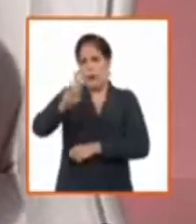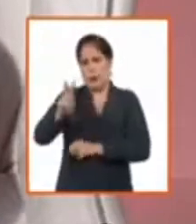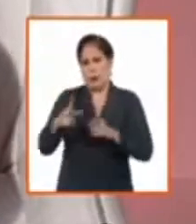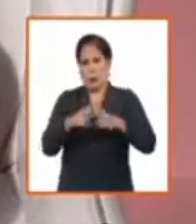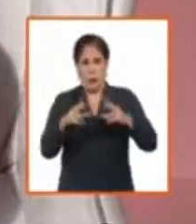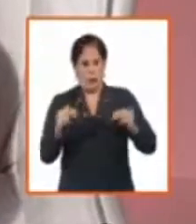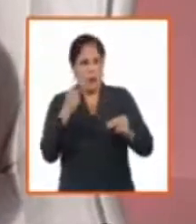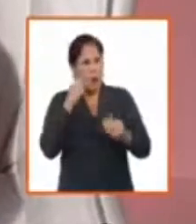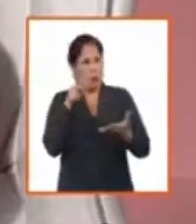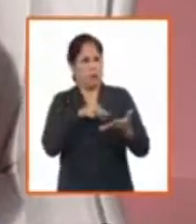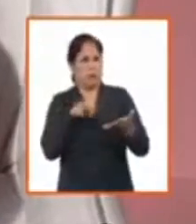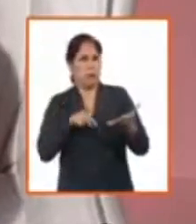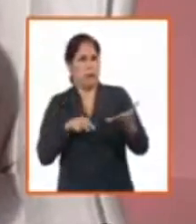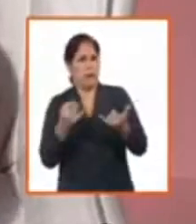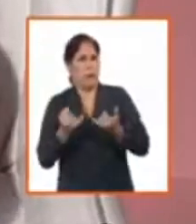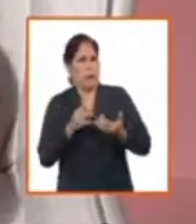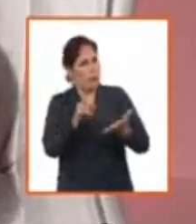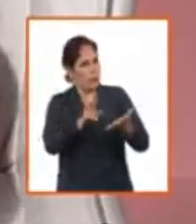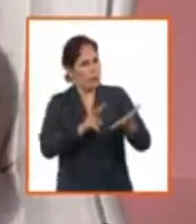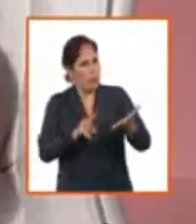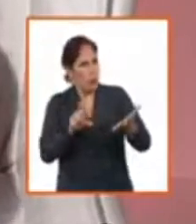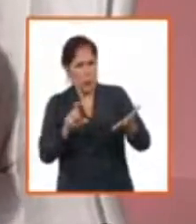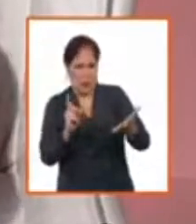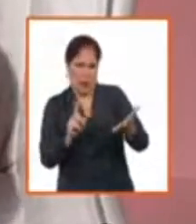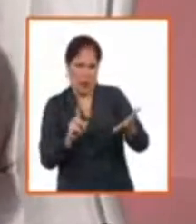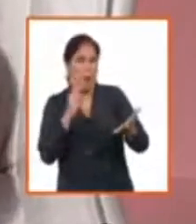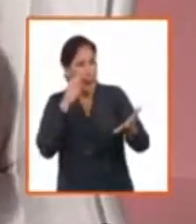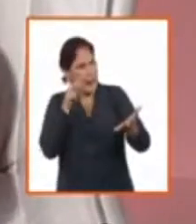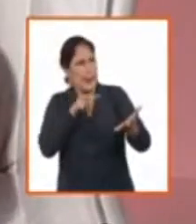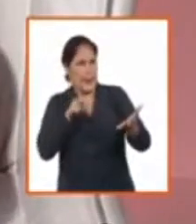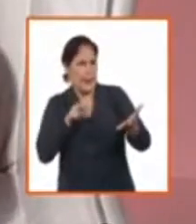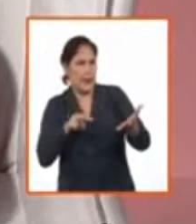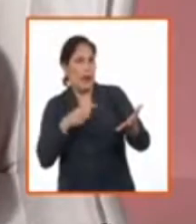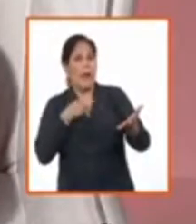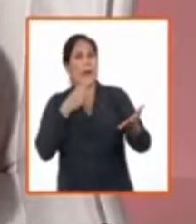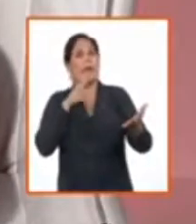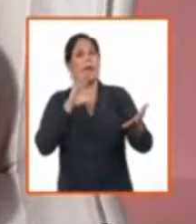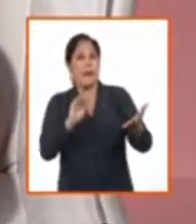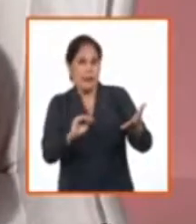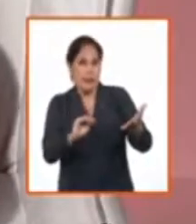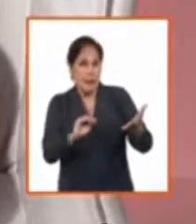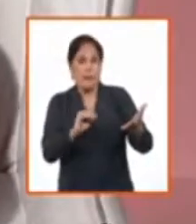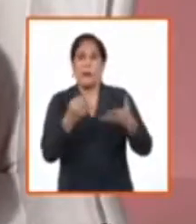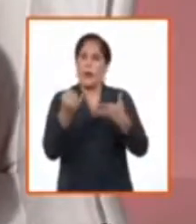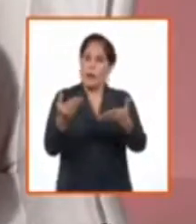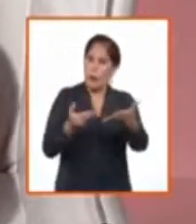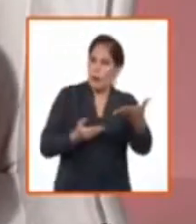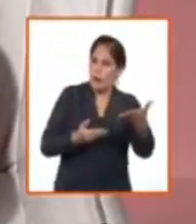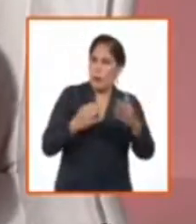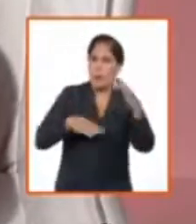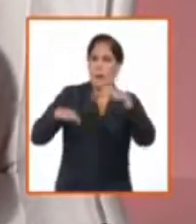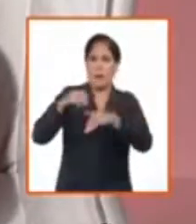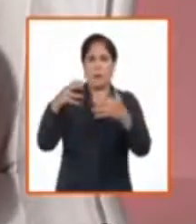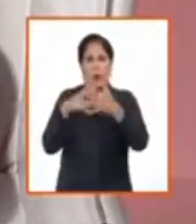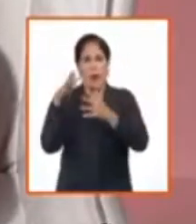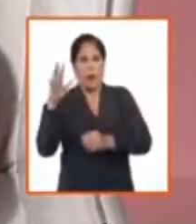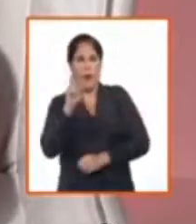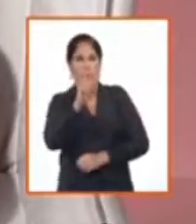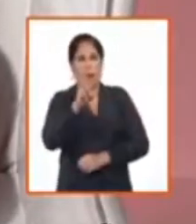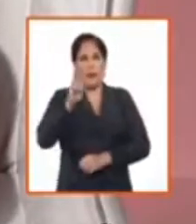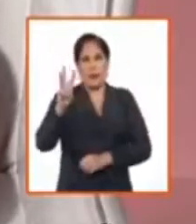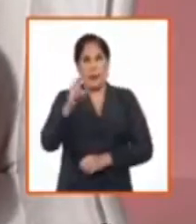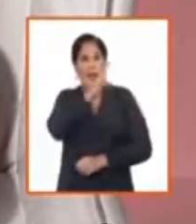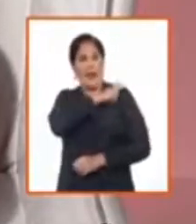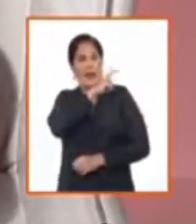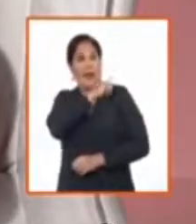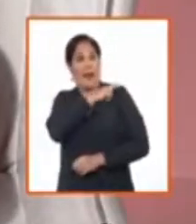que incluso no es la última pero decía de una información del min 3 que dice 23 jefe de